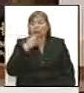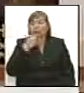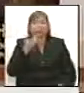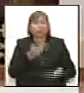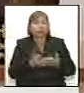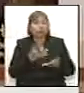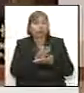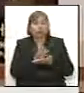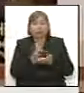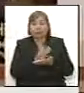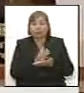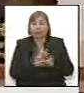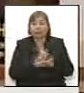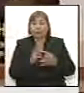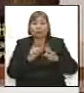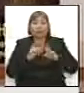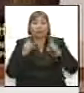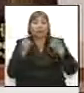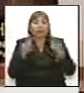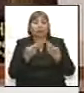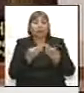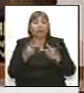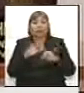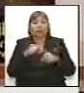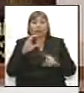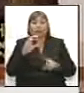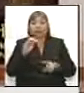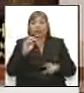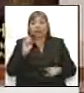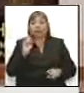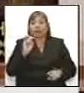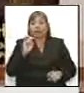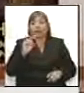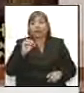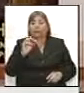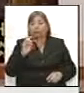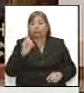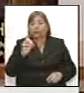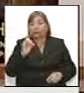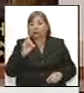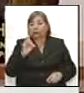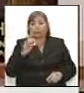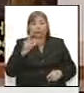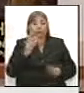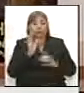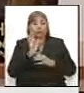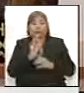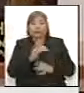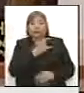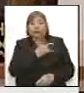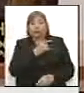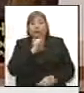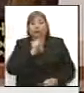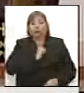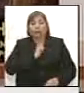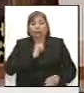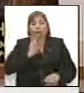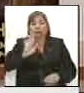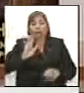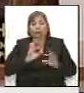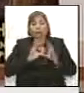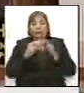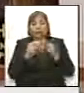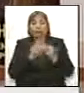habría participado en una reunión técnica en la SUNEDU, representando a una universidad propiedad de su familia y